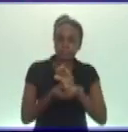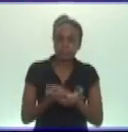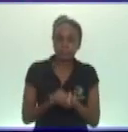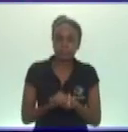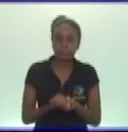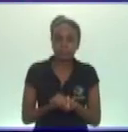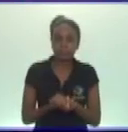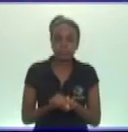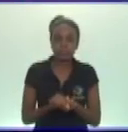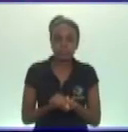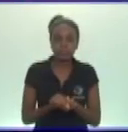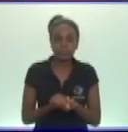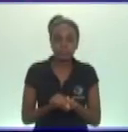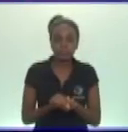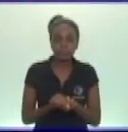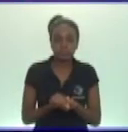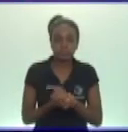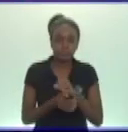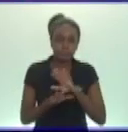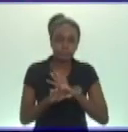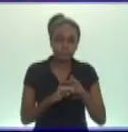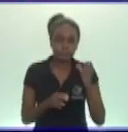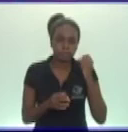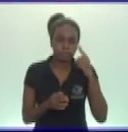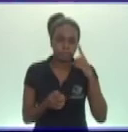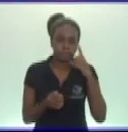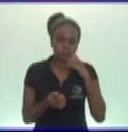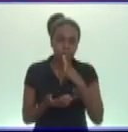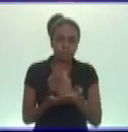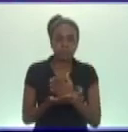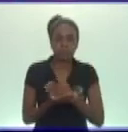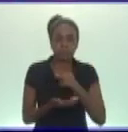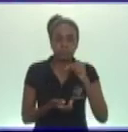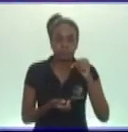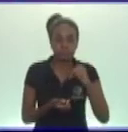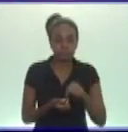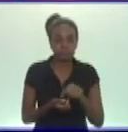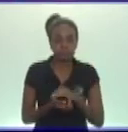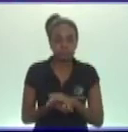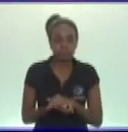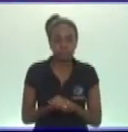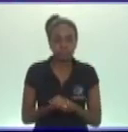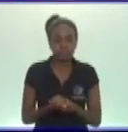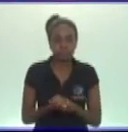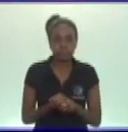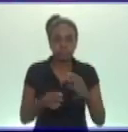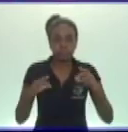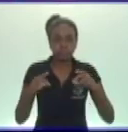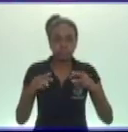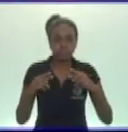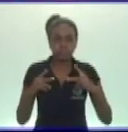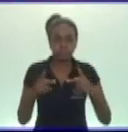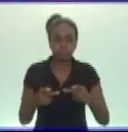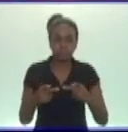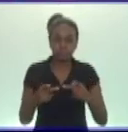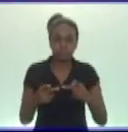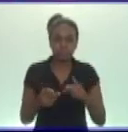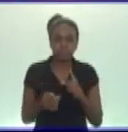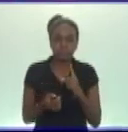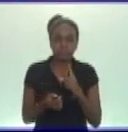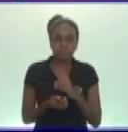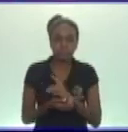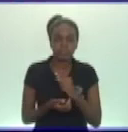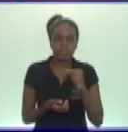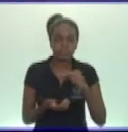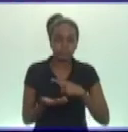De esta manera terminamos lo que es el encuentro del día de hoy. Nos vamos a volver a ver, como ya les decía, en